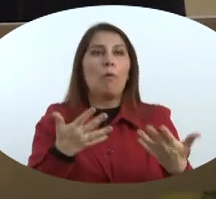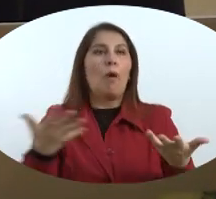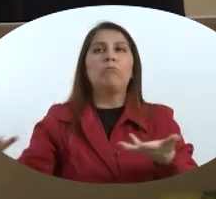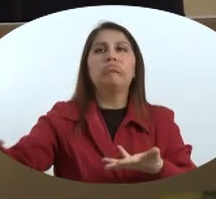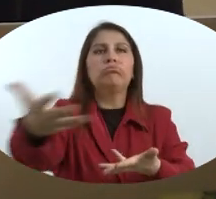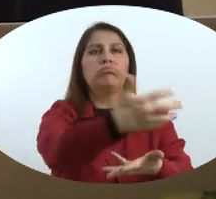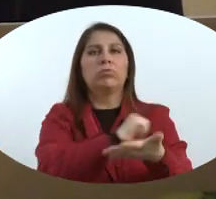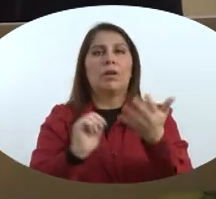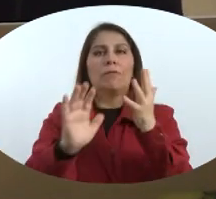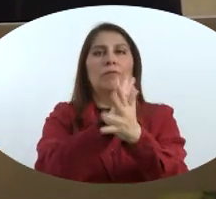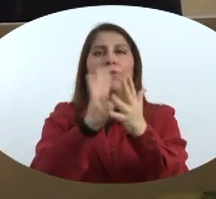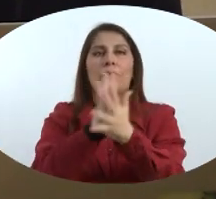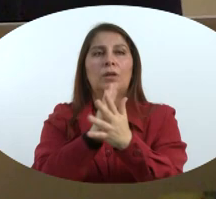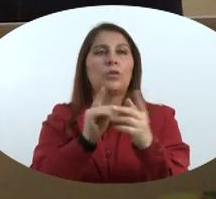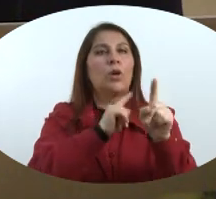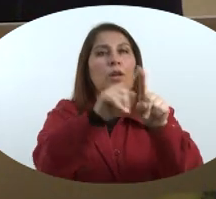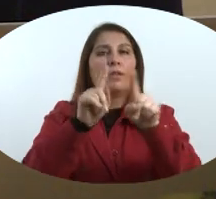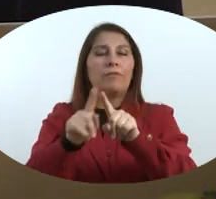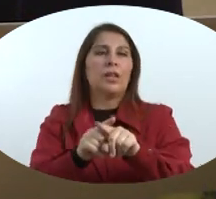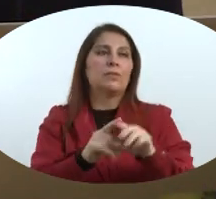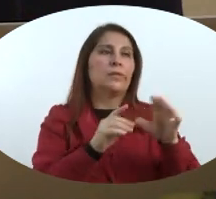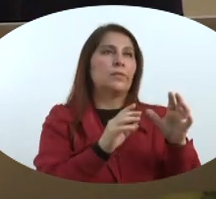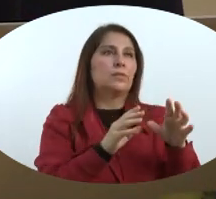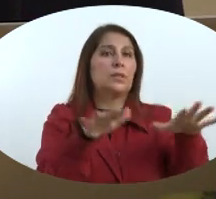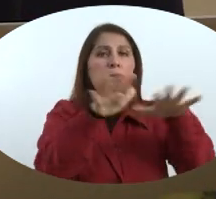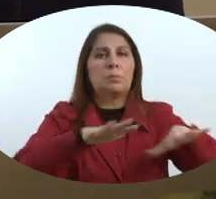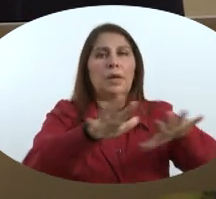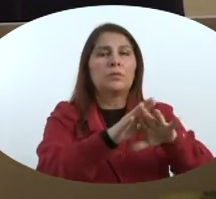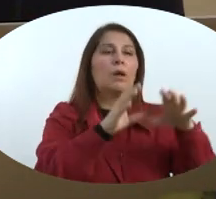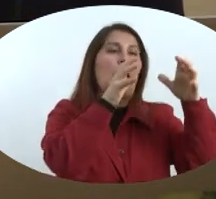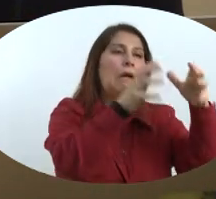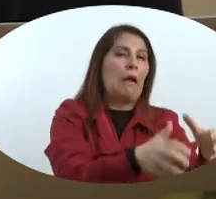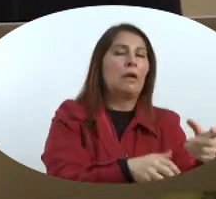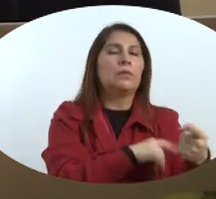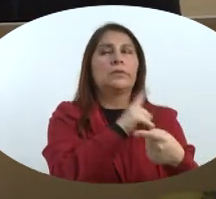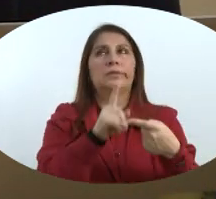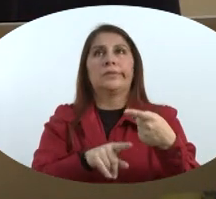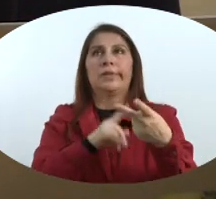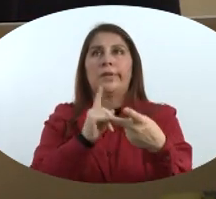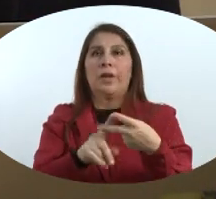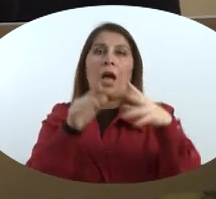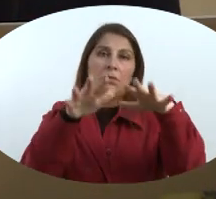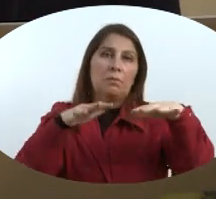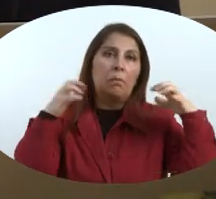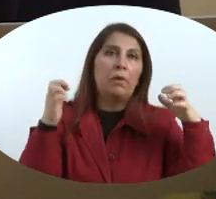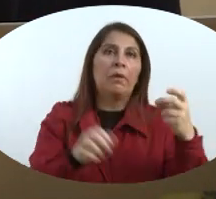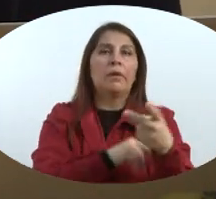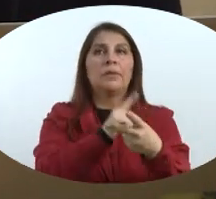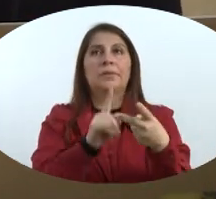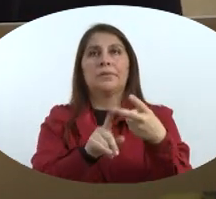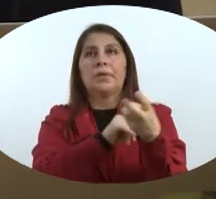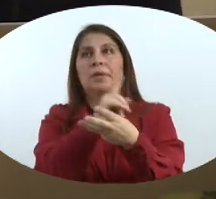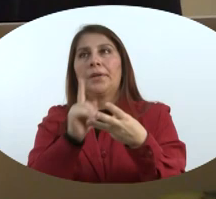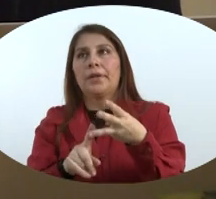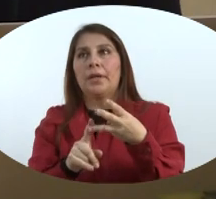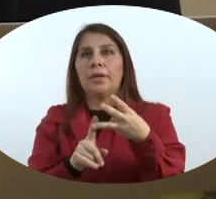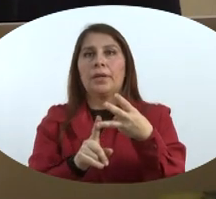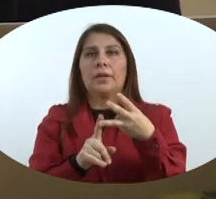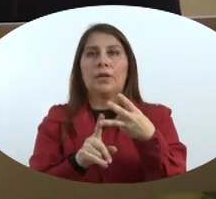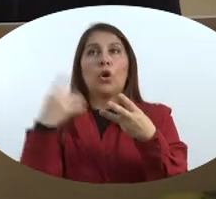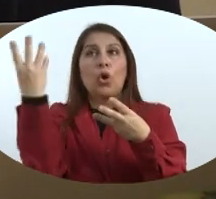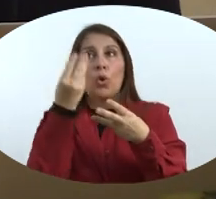recogemos en los diferentes escenarios de discusión como dice jose desde las clases desde las